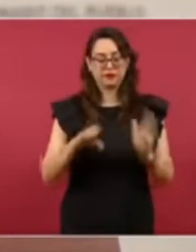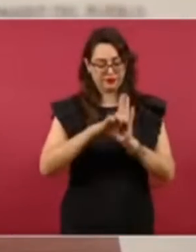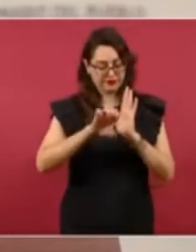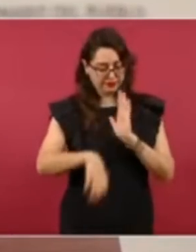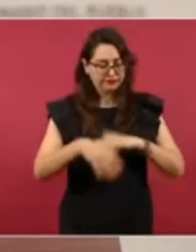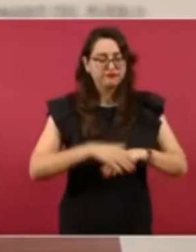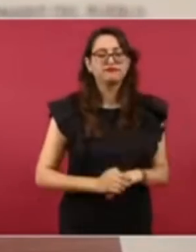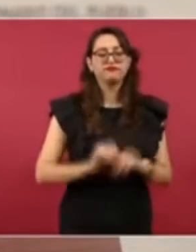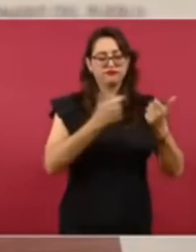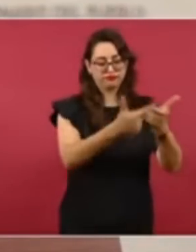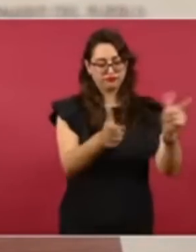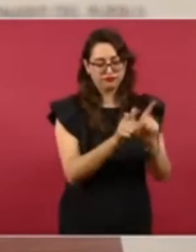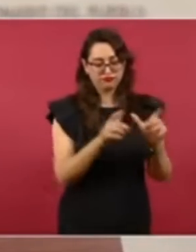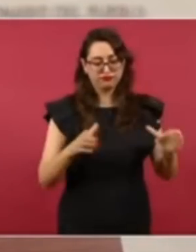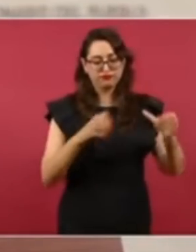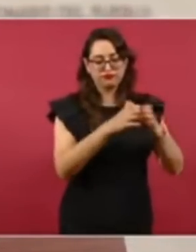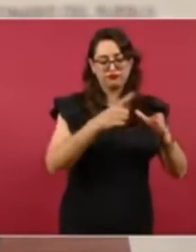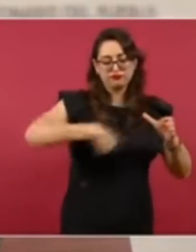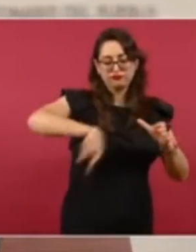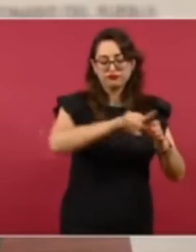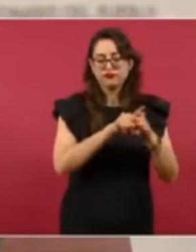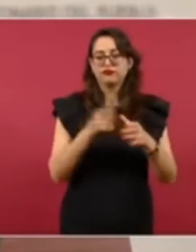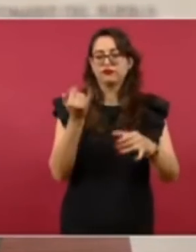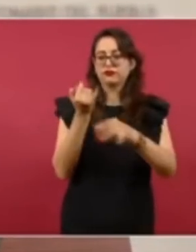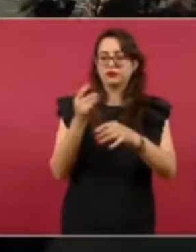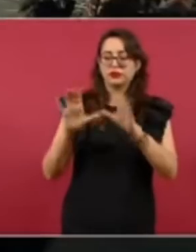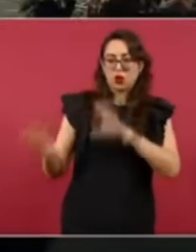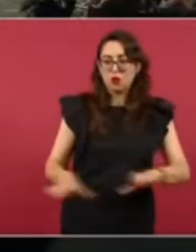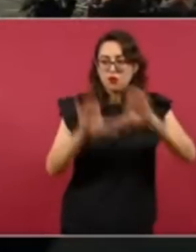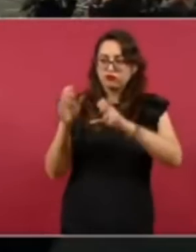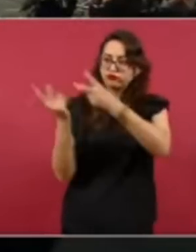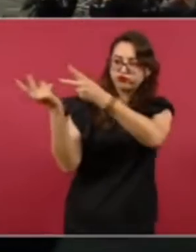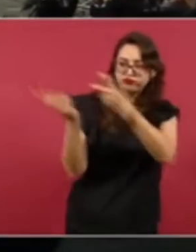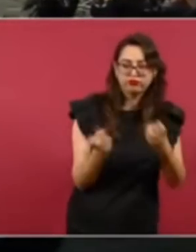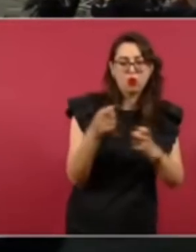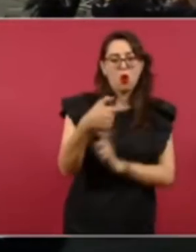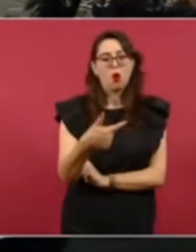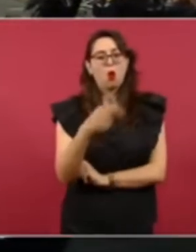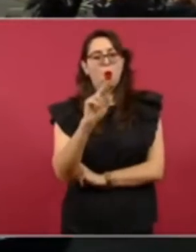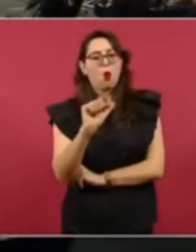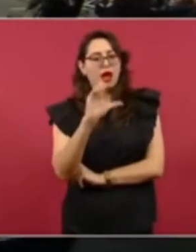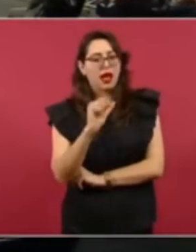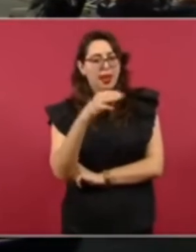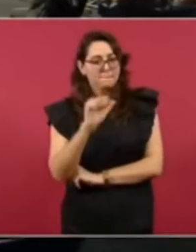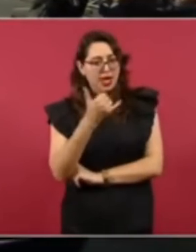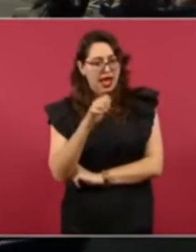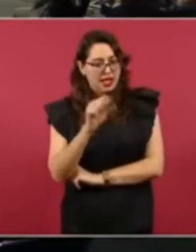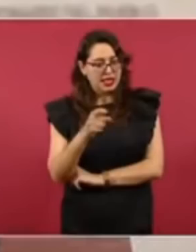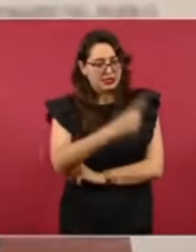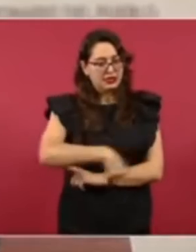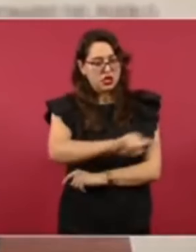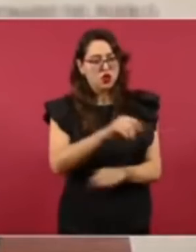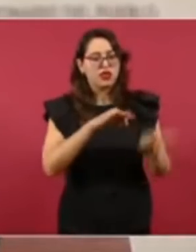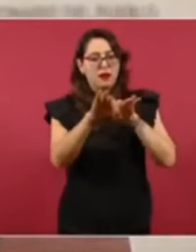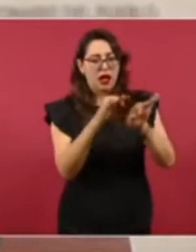Inmediatamente en las redes sociales hicieron un hashtag donde decía que